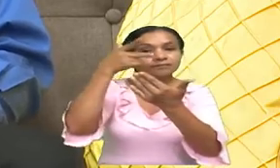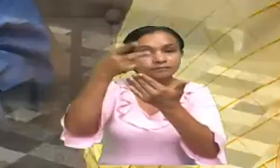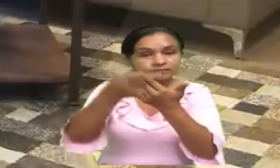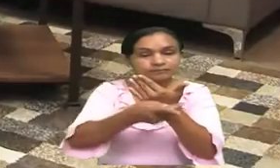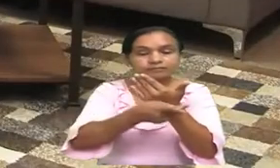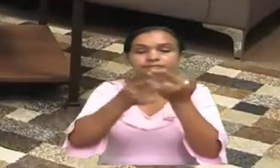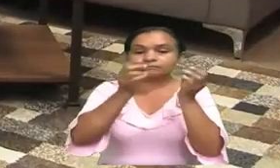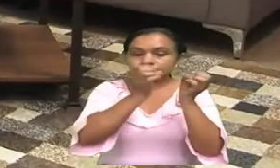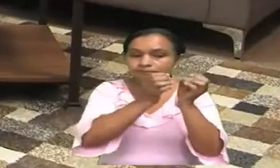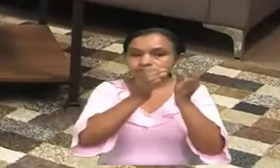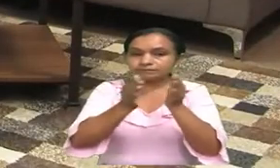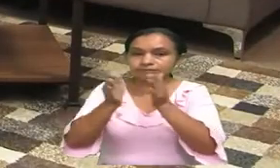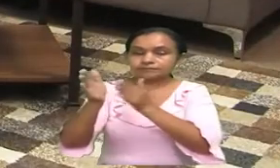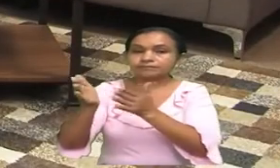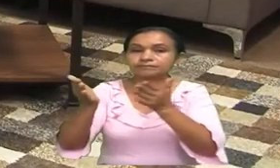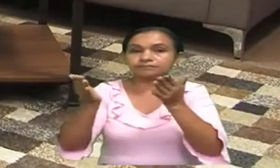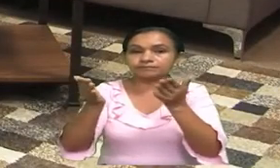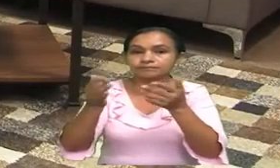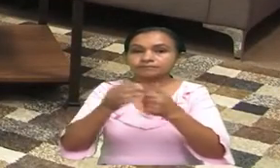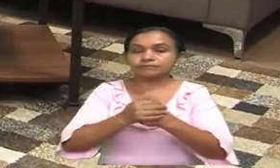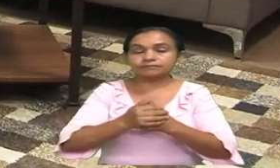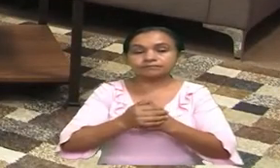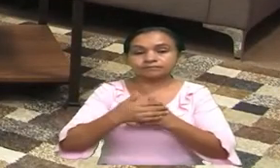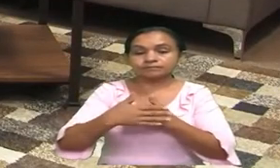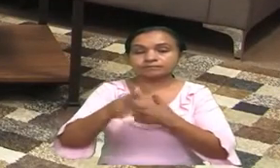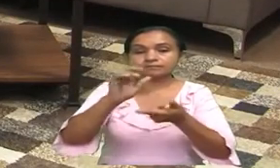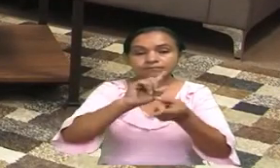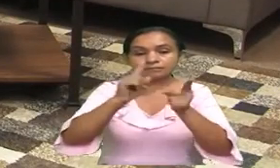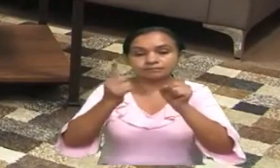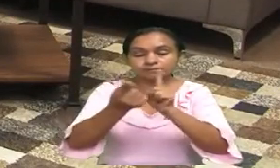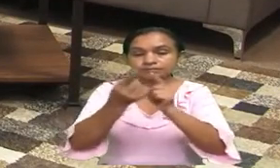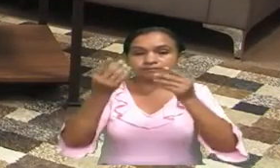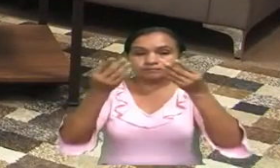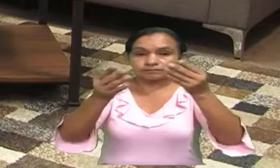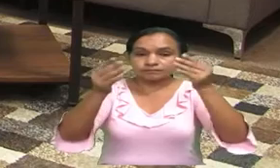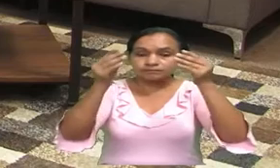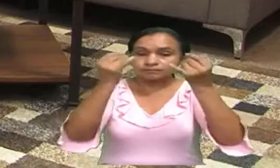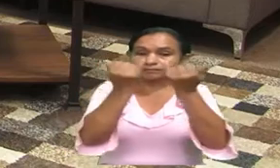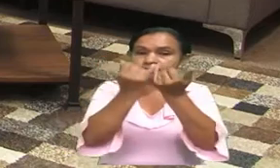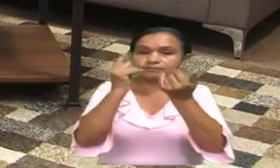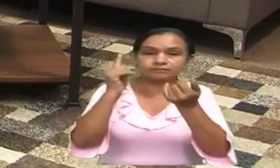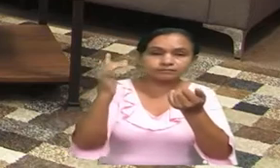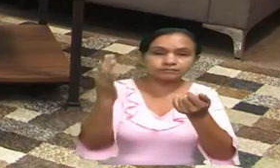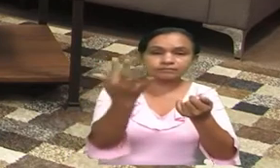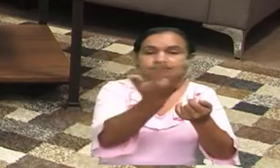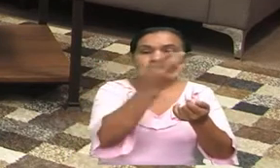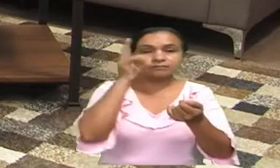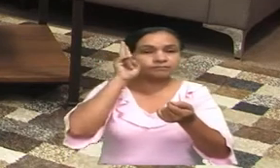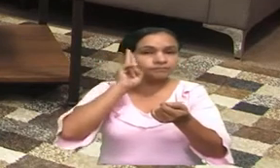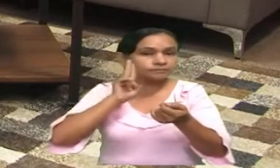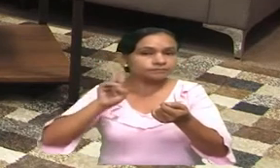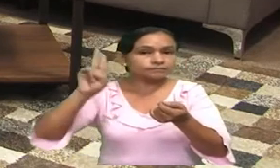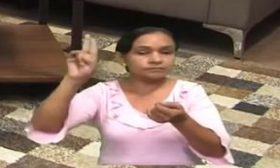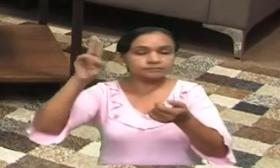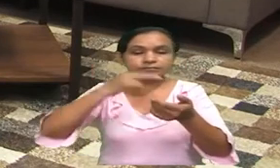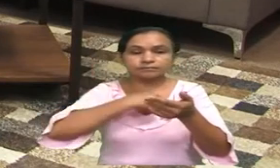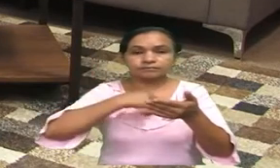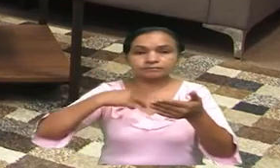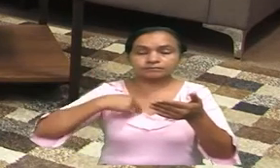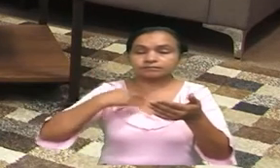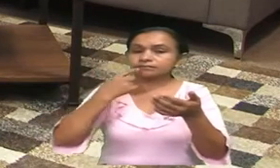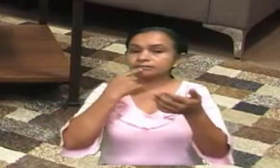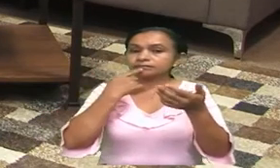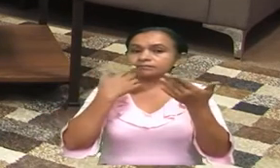en ese proceso. En transformaciones curriculares, casi todas nuestras universidades estamos en ello,